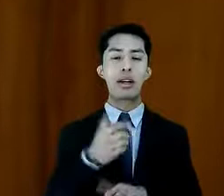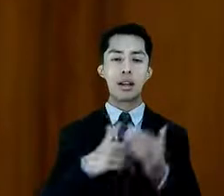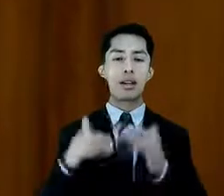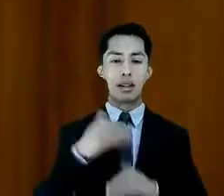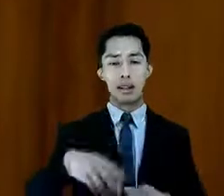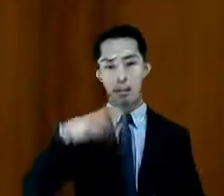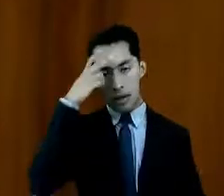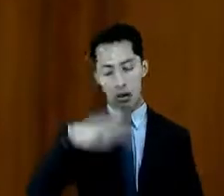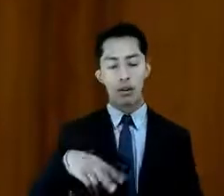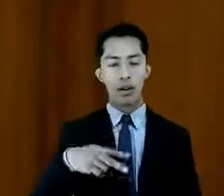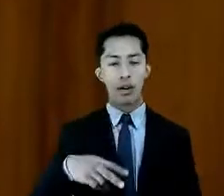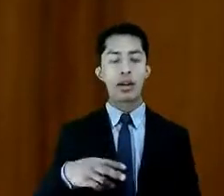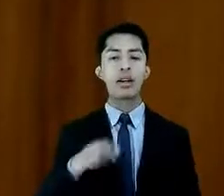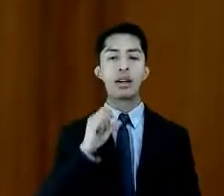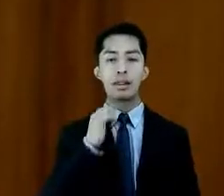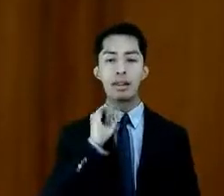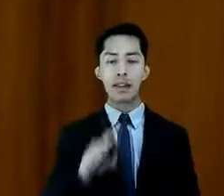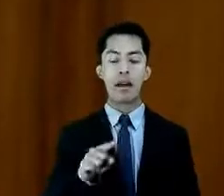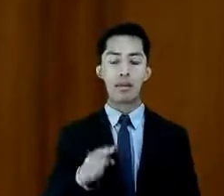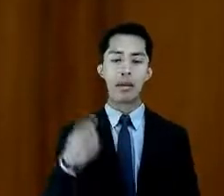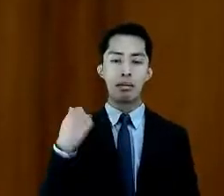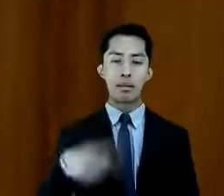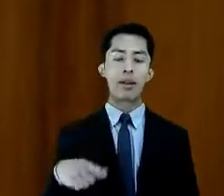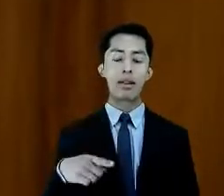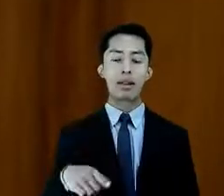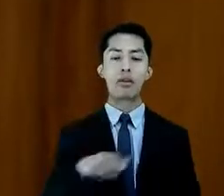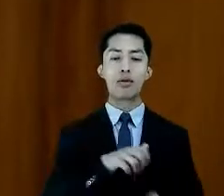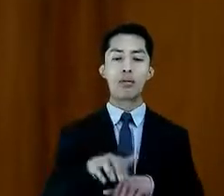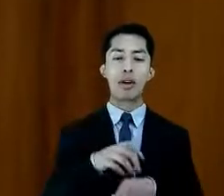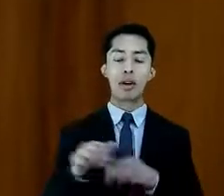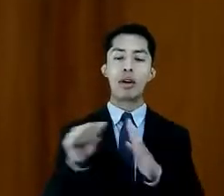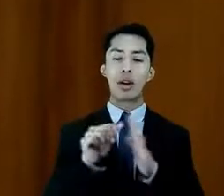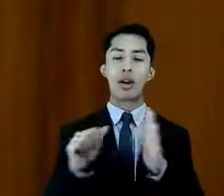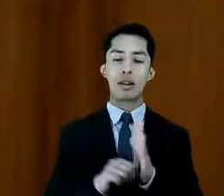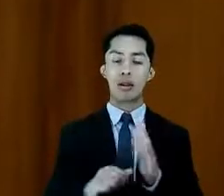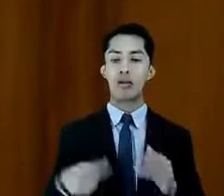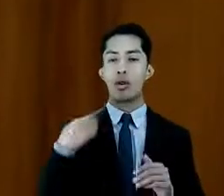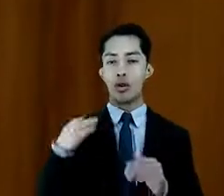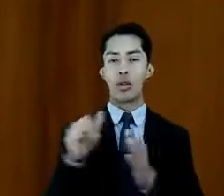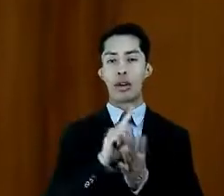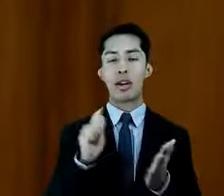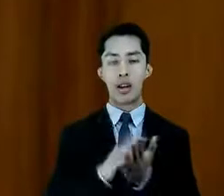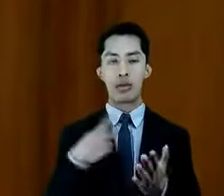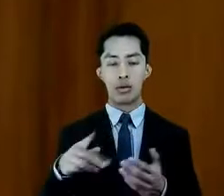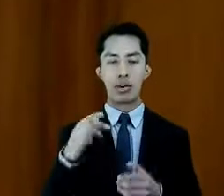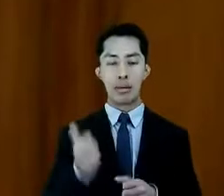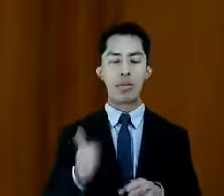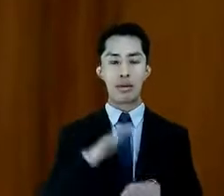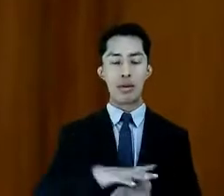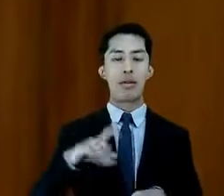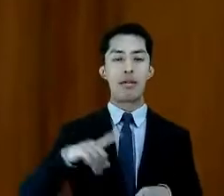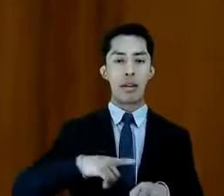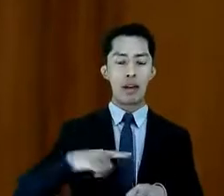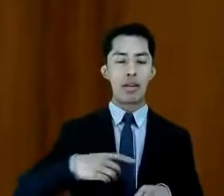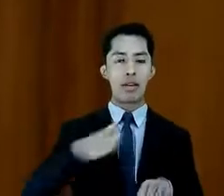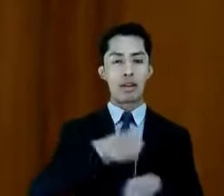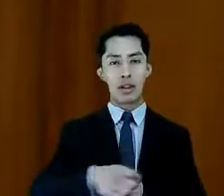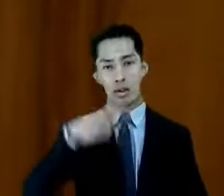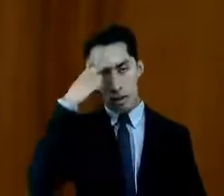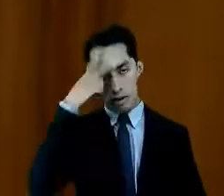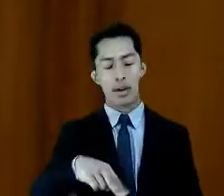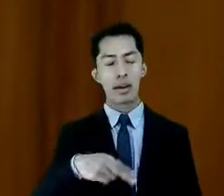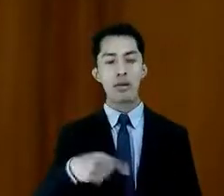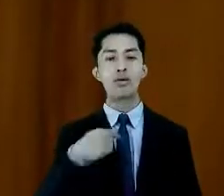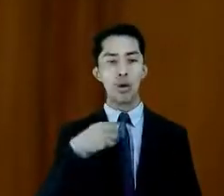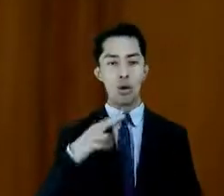y Soberano de México, y con fundamento en lo dispuesto en el artículo 2 de la Ley Orgánica de la Administración Pública del Estado de México,